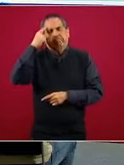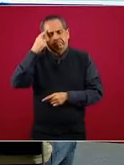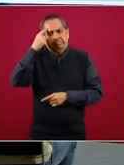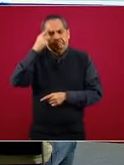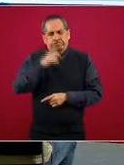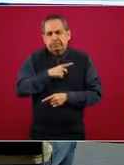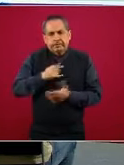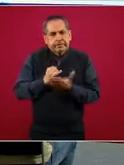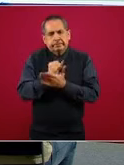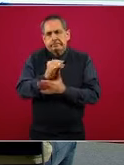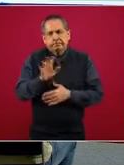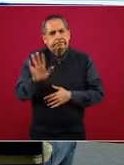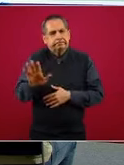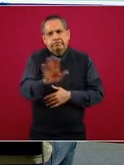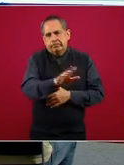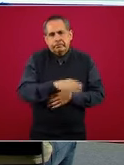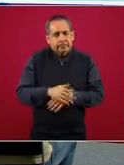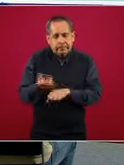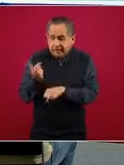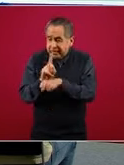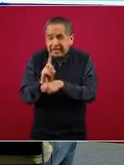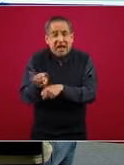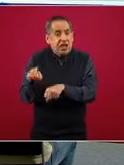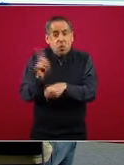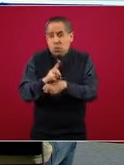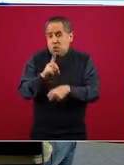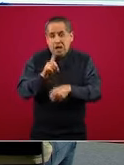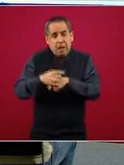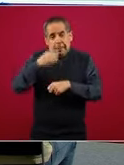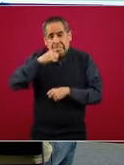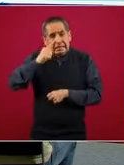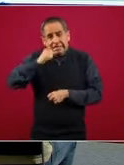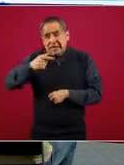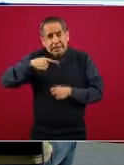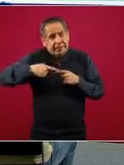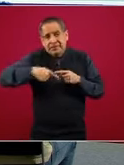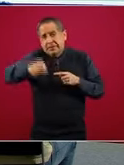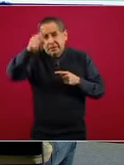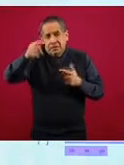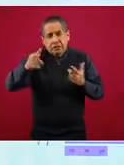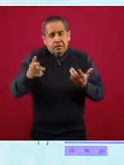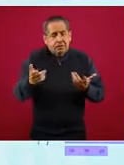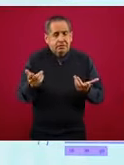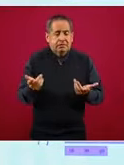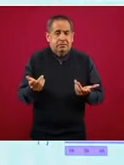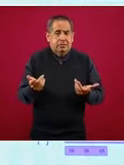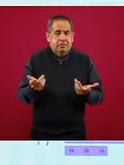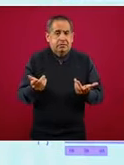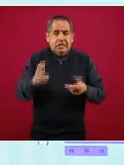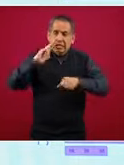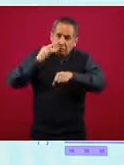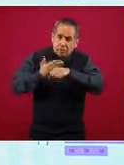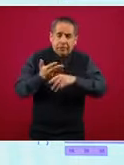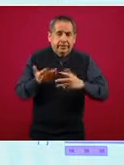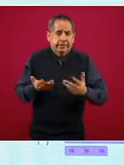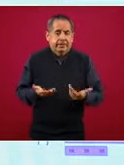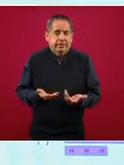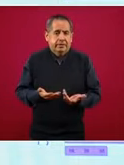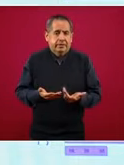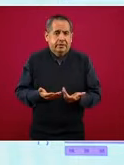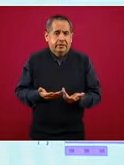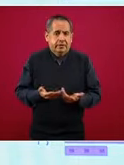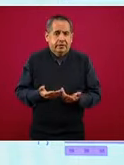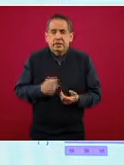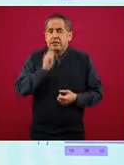ciudadanas tienen que tomar todos los días, todos los días. Es también una responsabilidad del